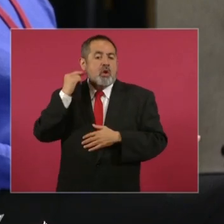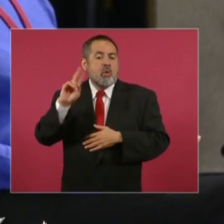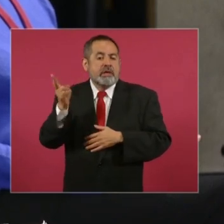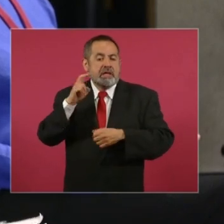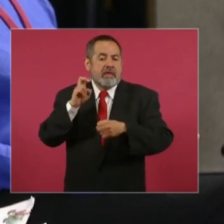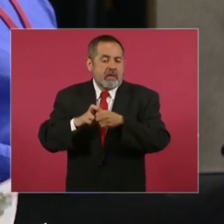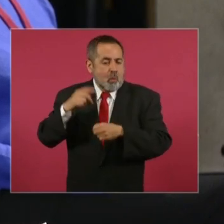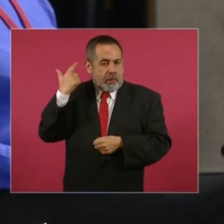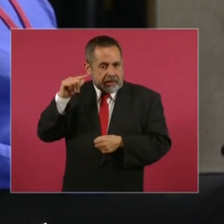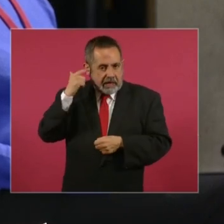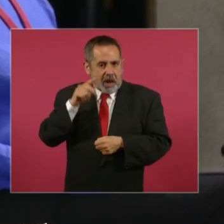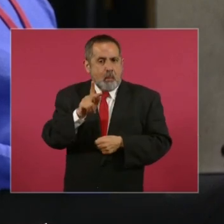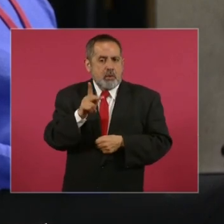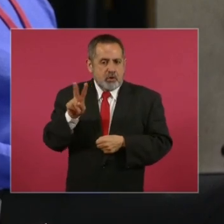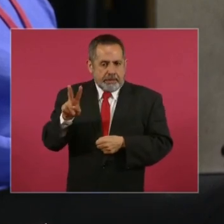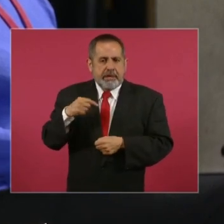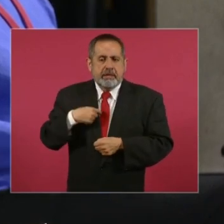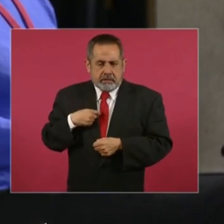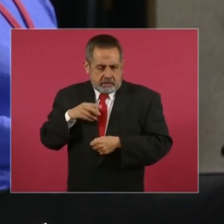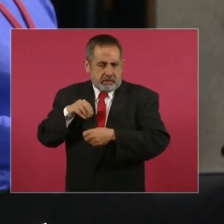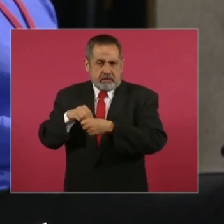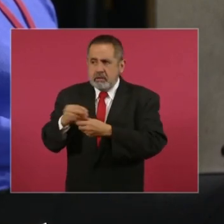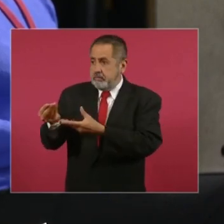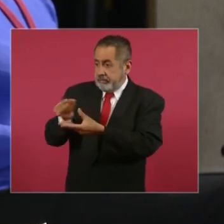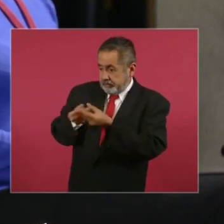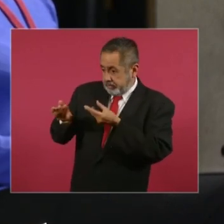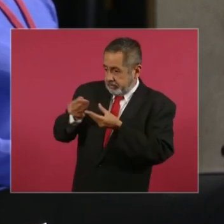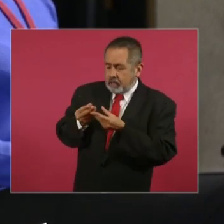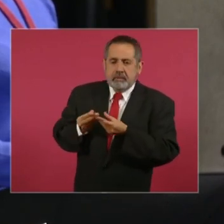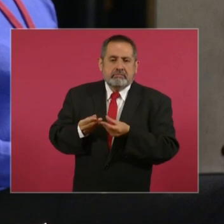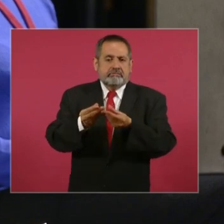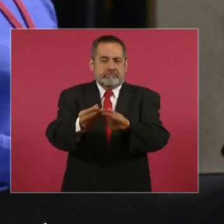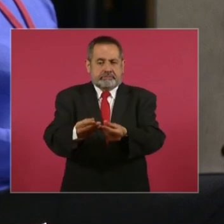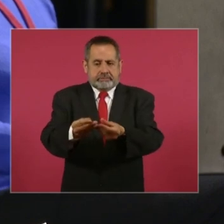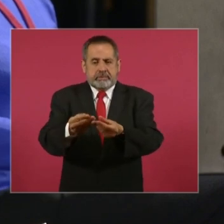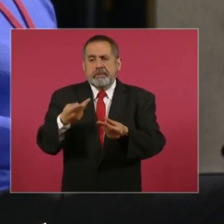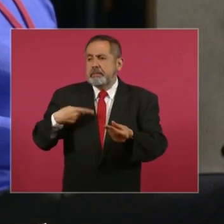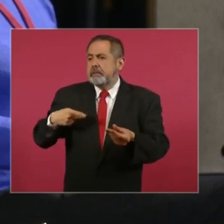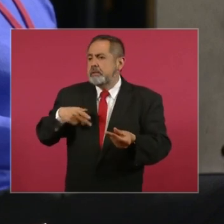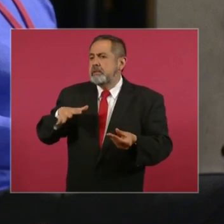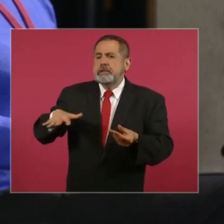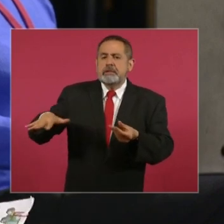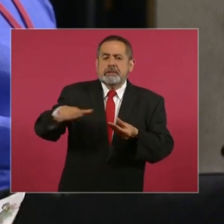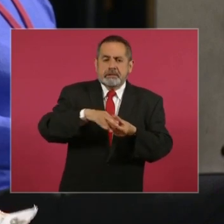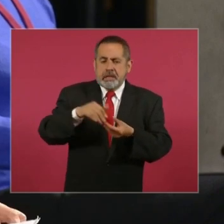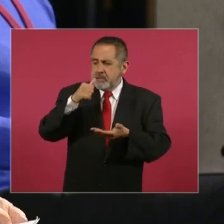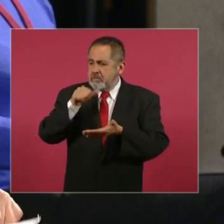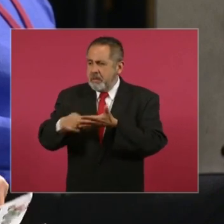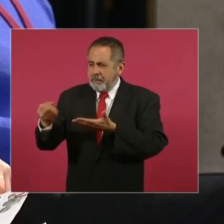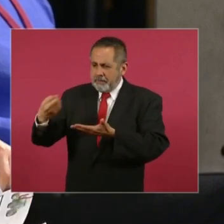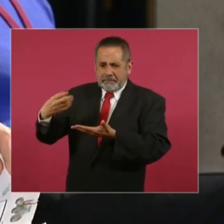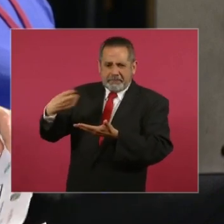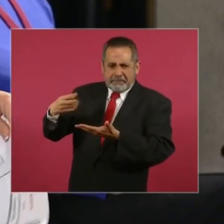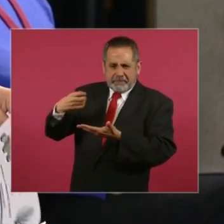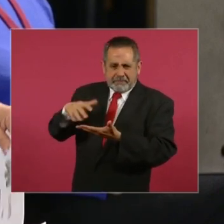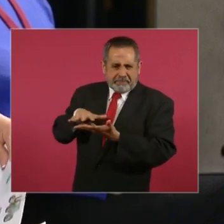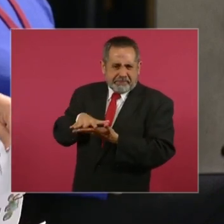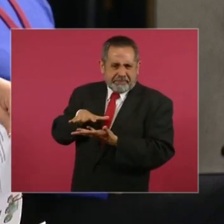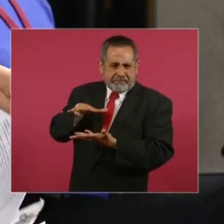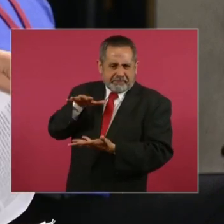en Puerto Vallarta, que es donde yo colaboro, en donde la gente pues me está enviando todos